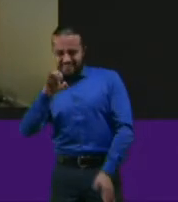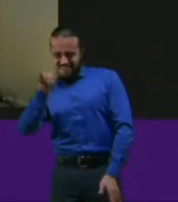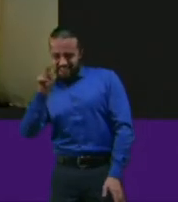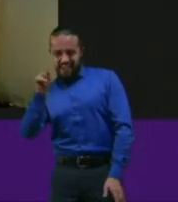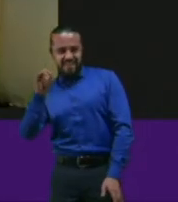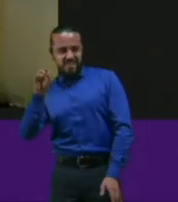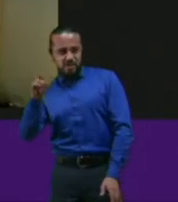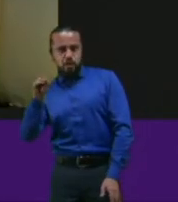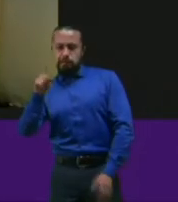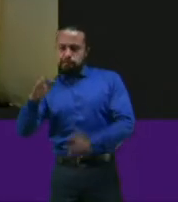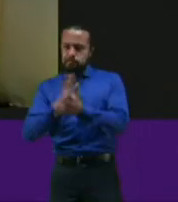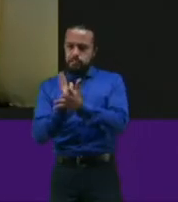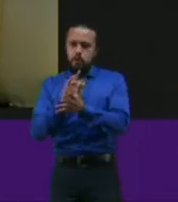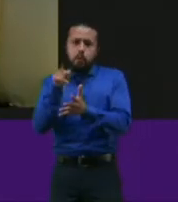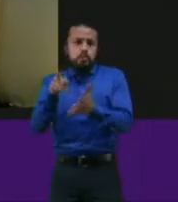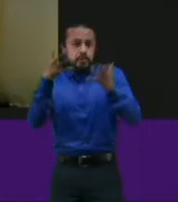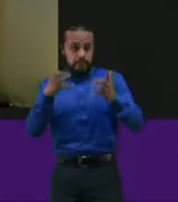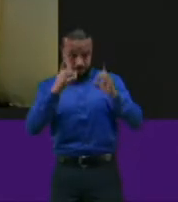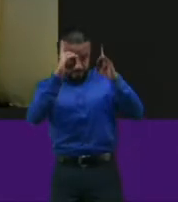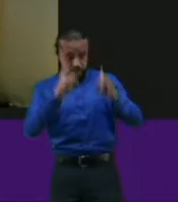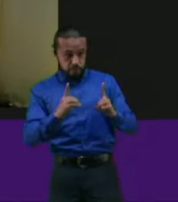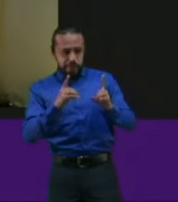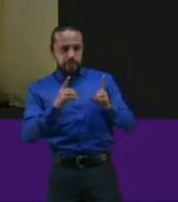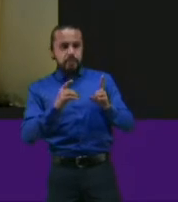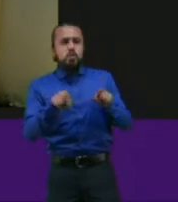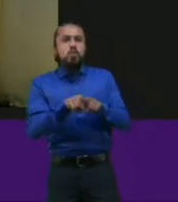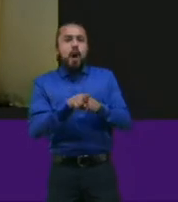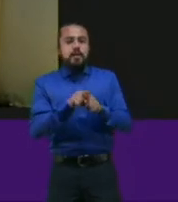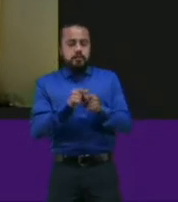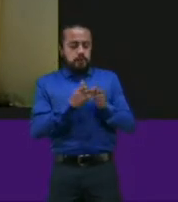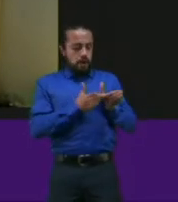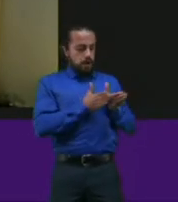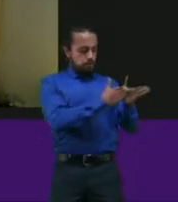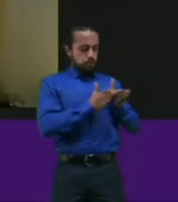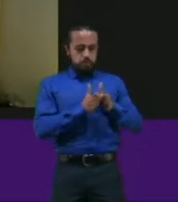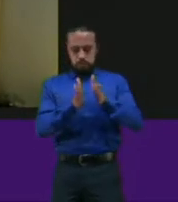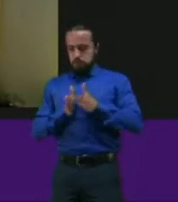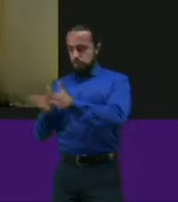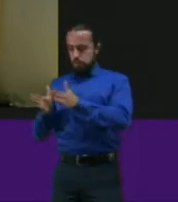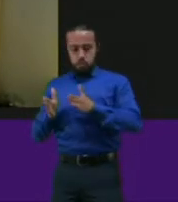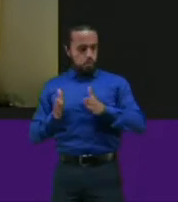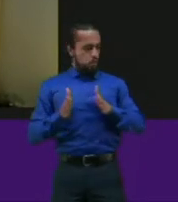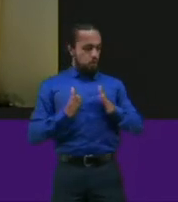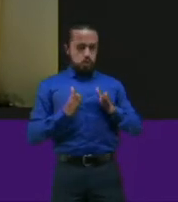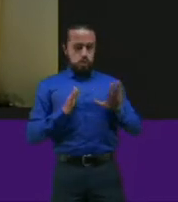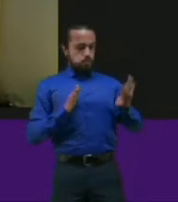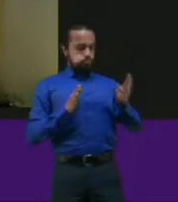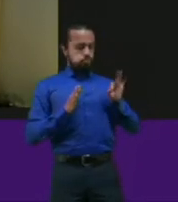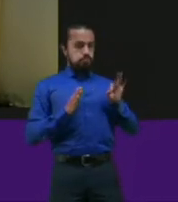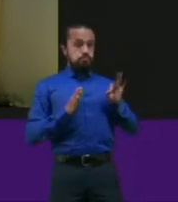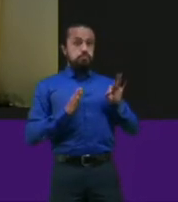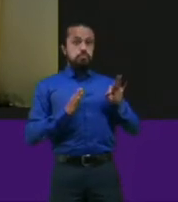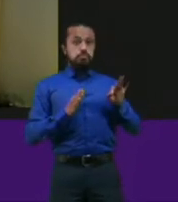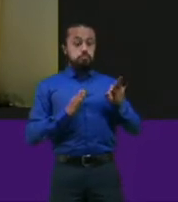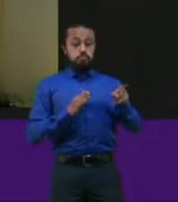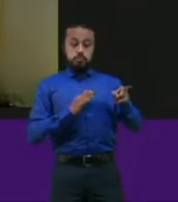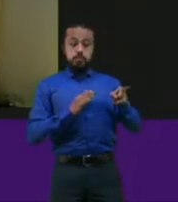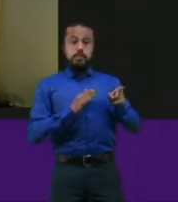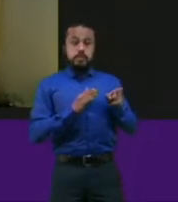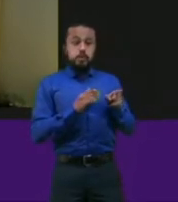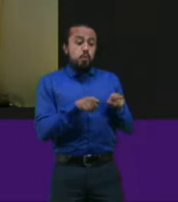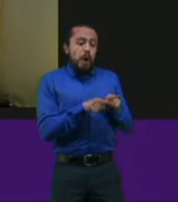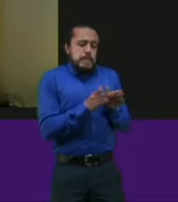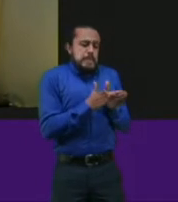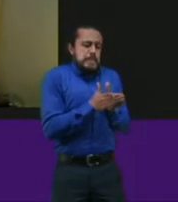que ese es el camino que vas a coger, ¿cierto? Porque no todo el mundo elige ese camino de levantar inversión en